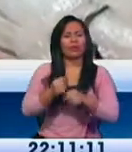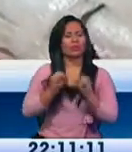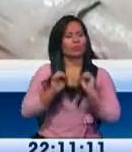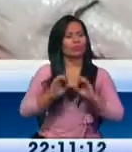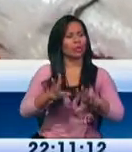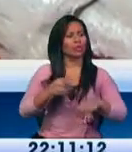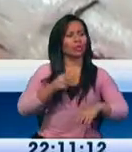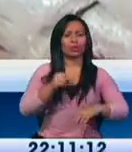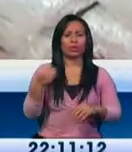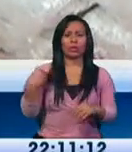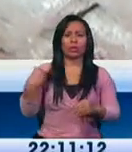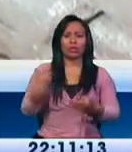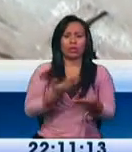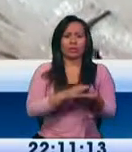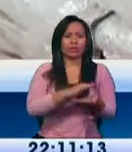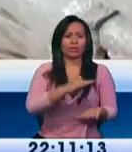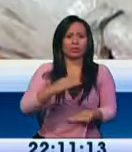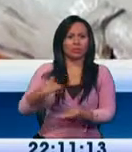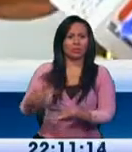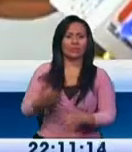el producto en los cuales